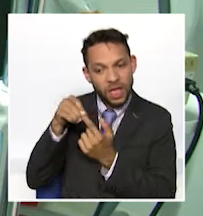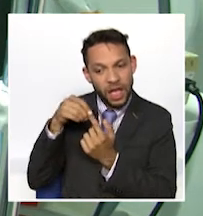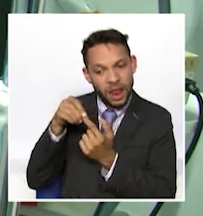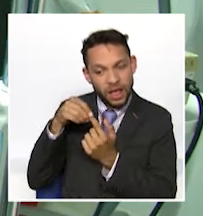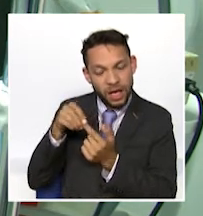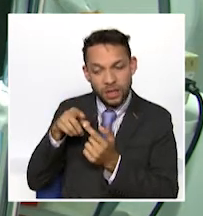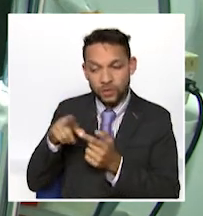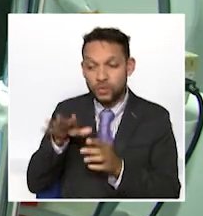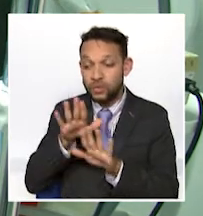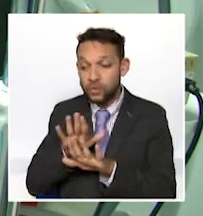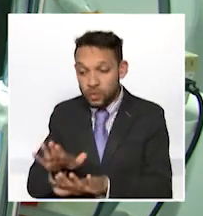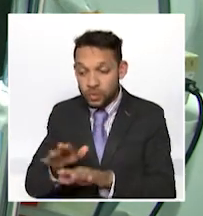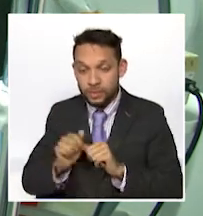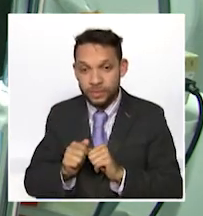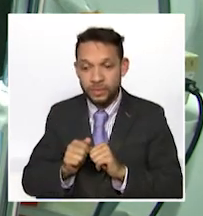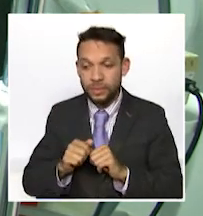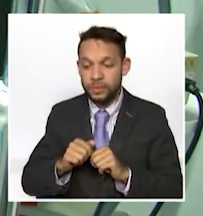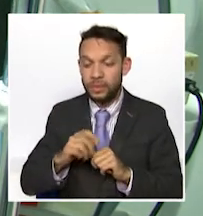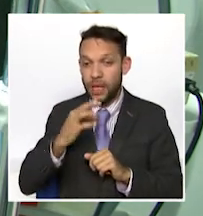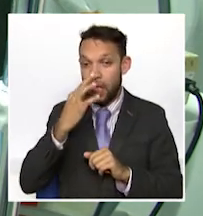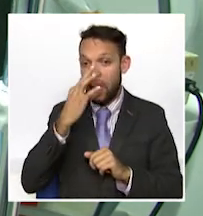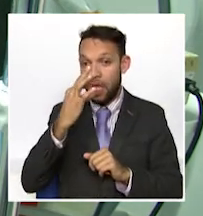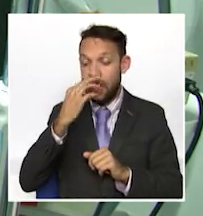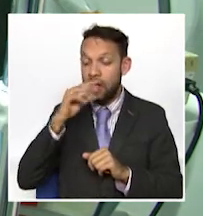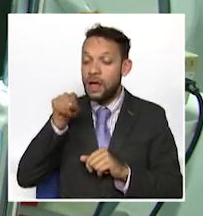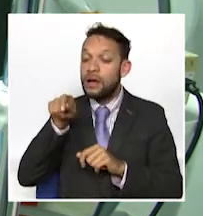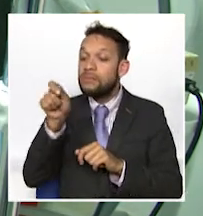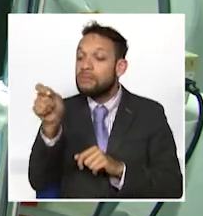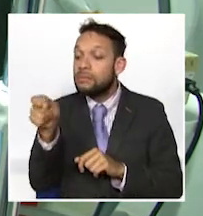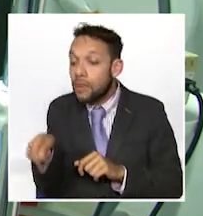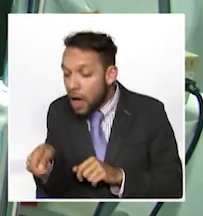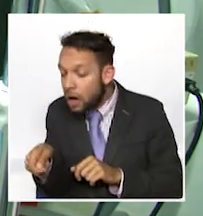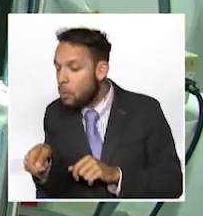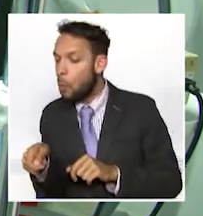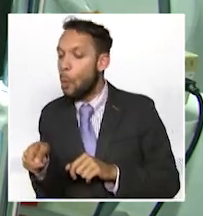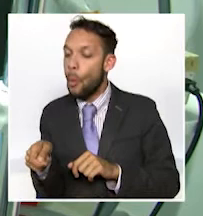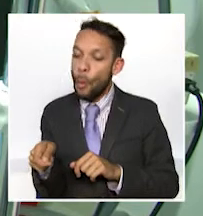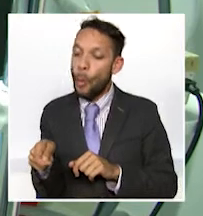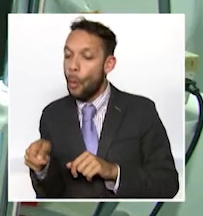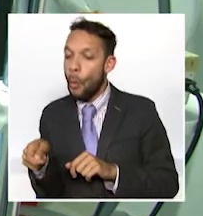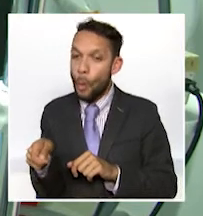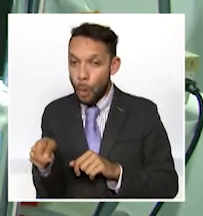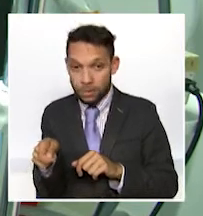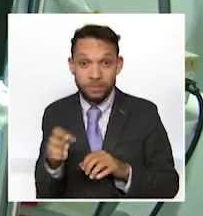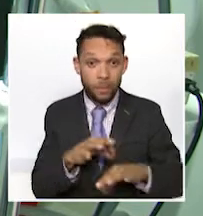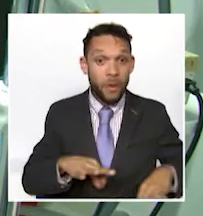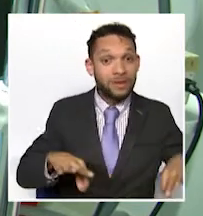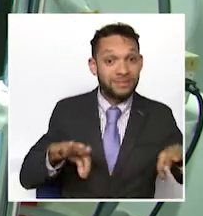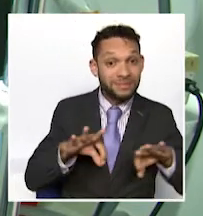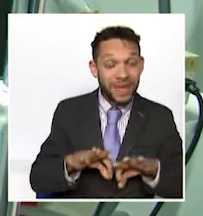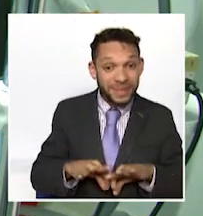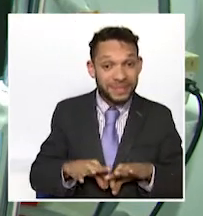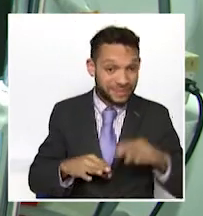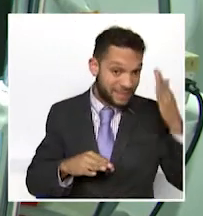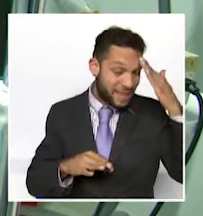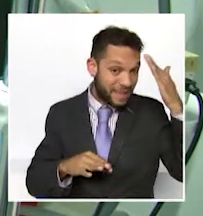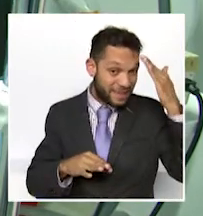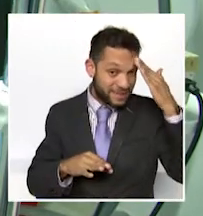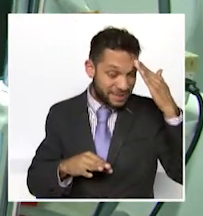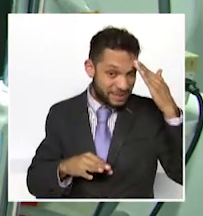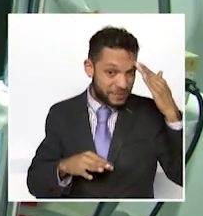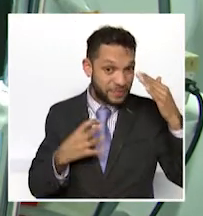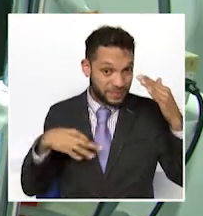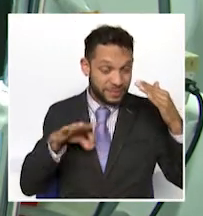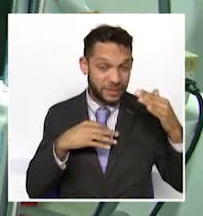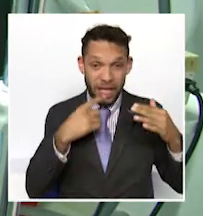abre, sacamos la lengua es supremamente importante y sobre todo para usted, doctor, que sabe tanto sobre el